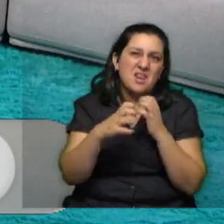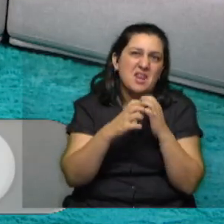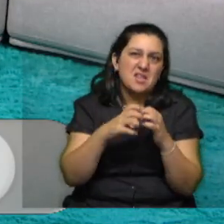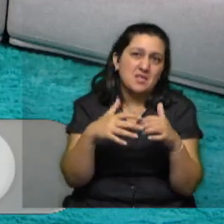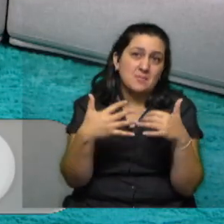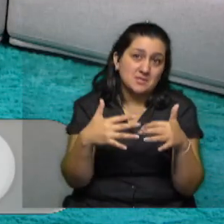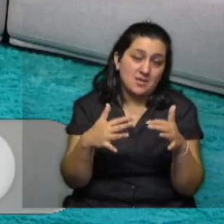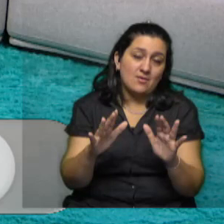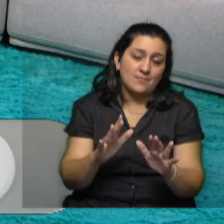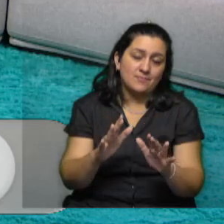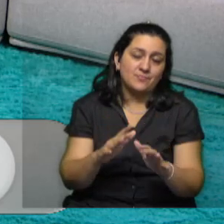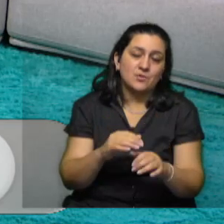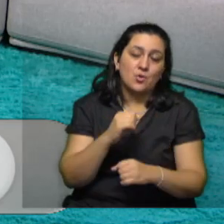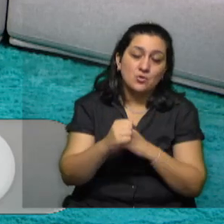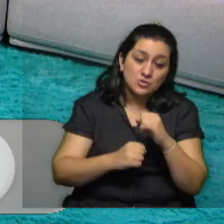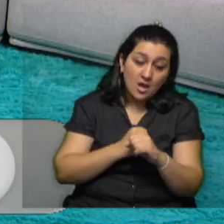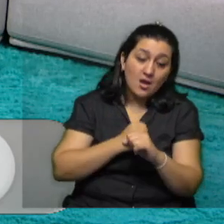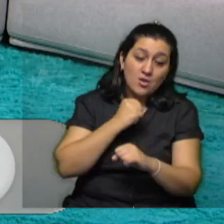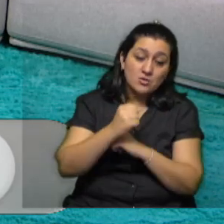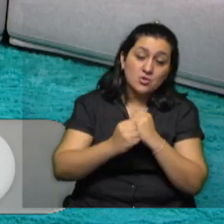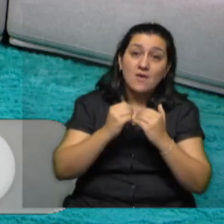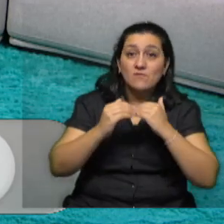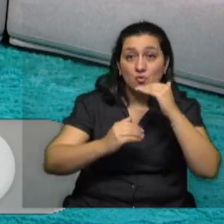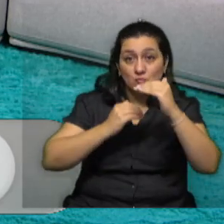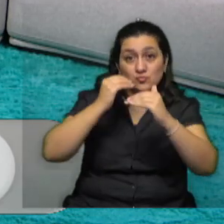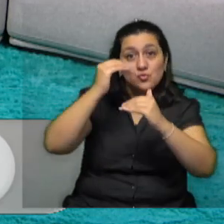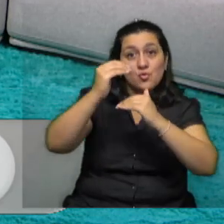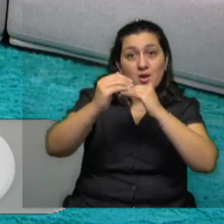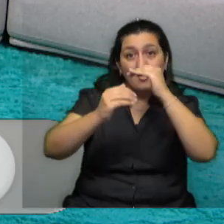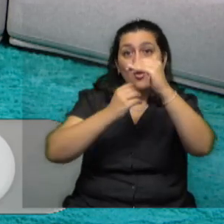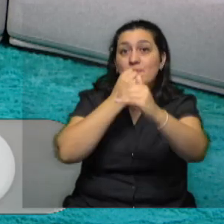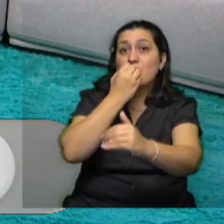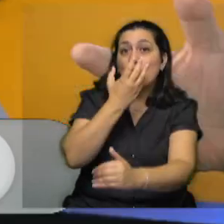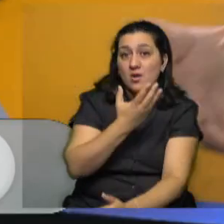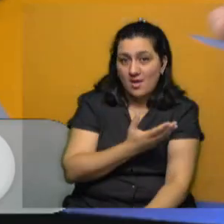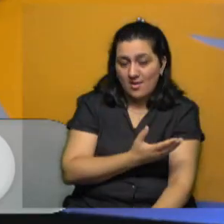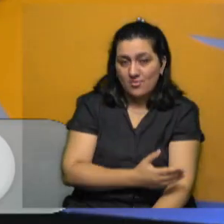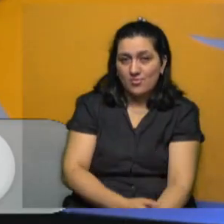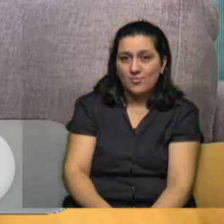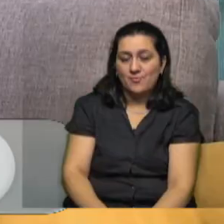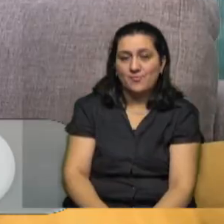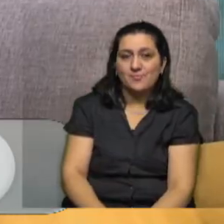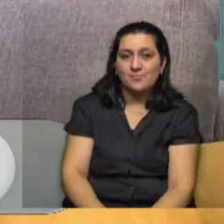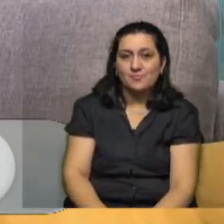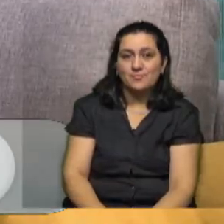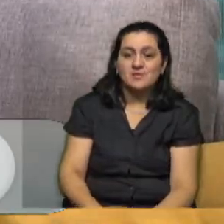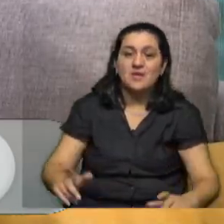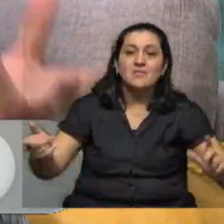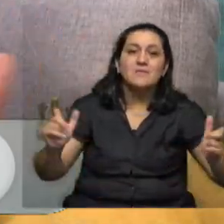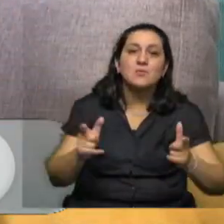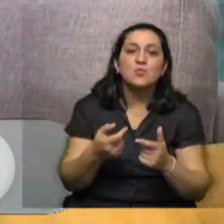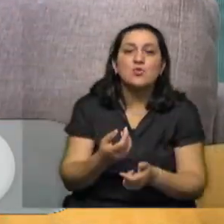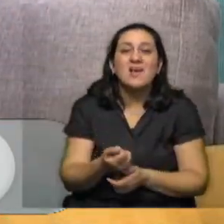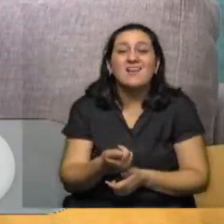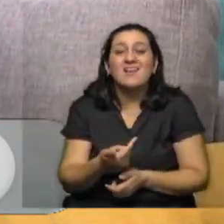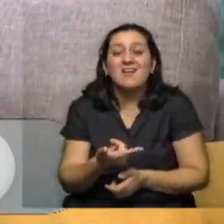Con el pasar de los años, con el pasar del tiempo, esto ha ido optimizándose de alguna manera y ha disminuido, y por suerte